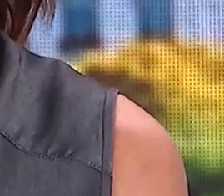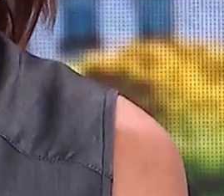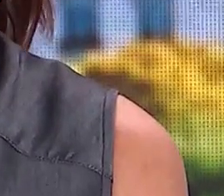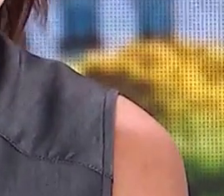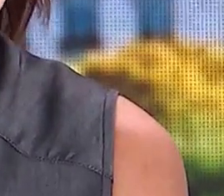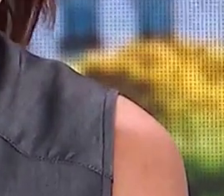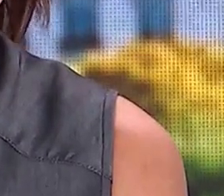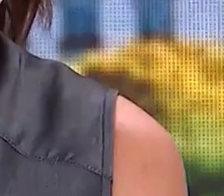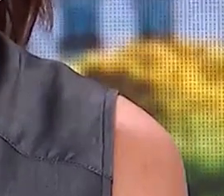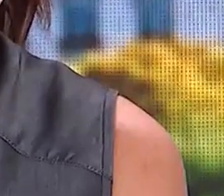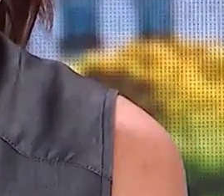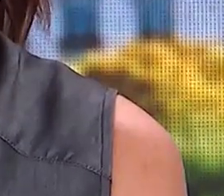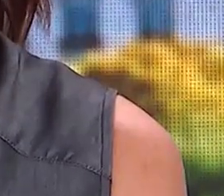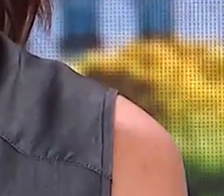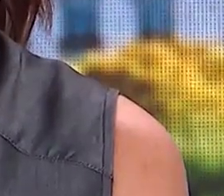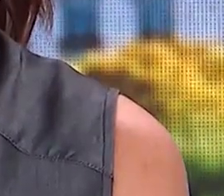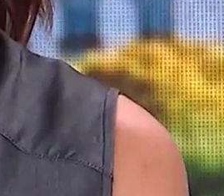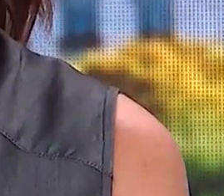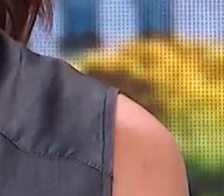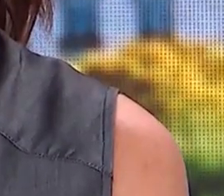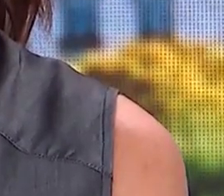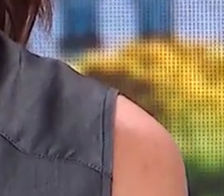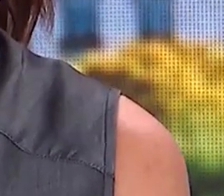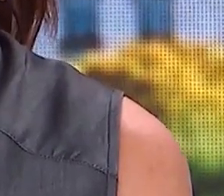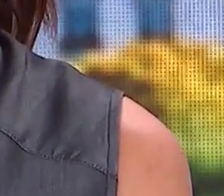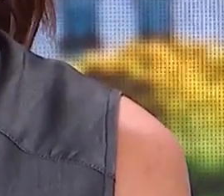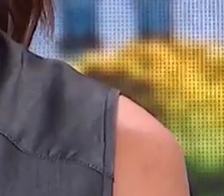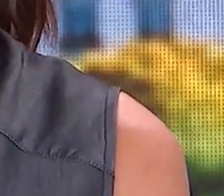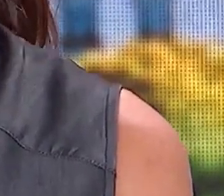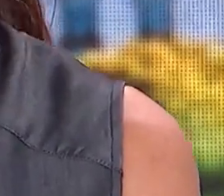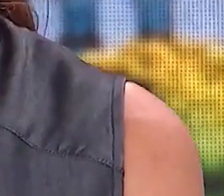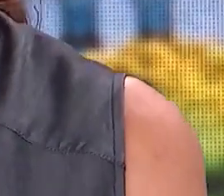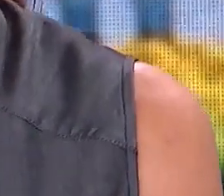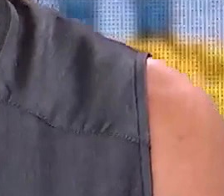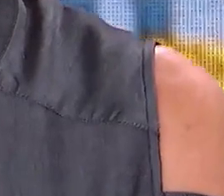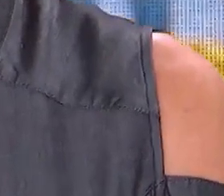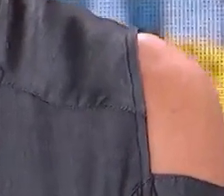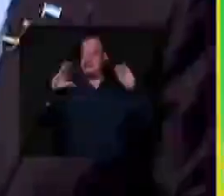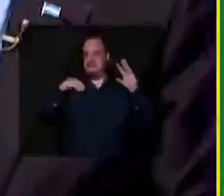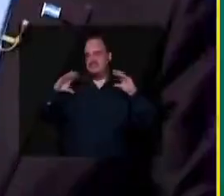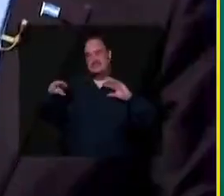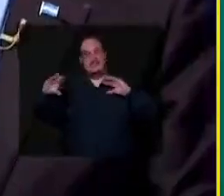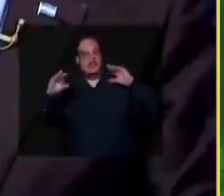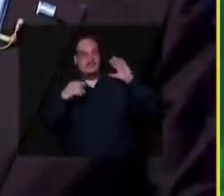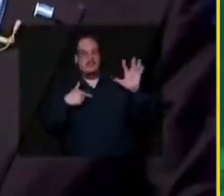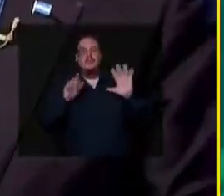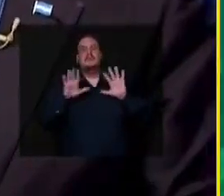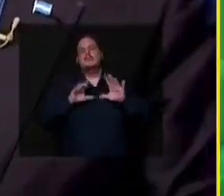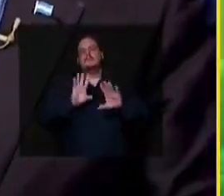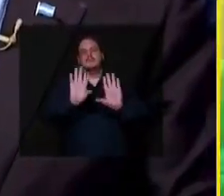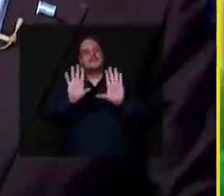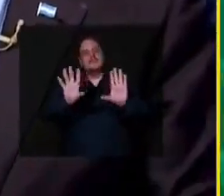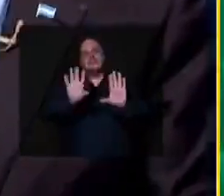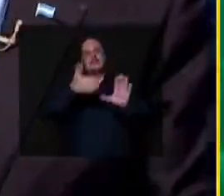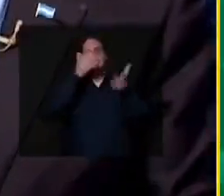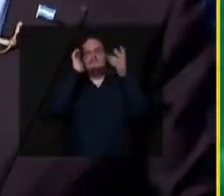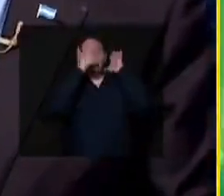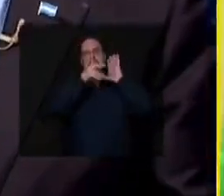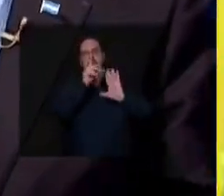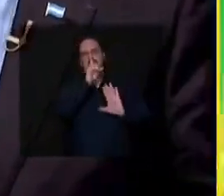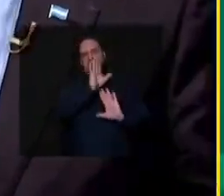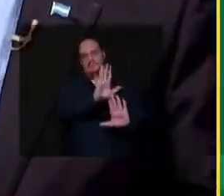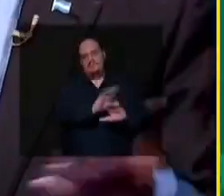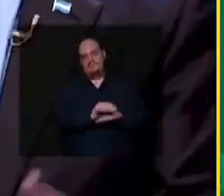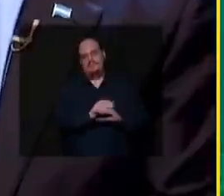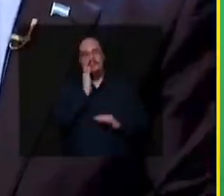prepararse y Y es más con todos los que me reuní habían sido parte de la función eh durante mucho